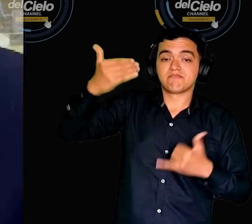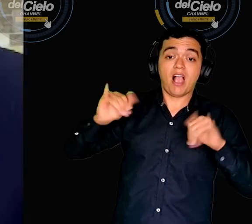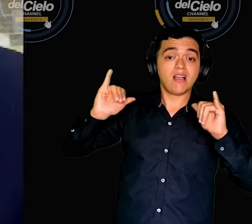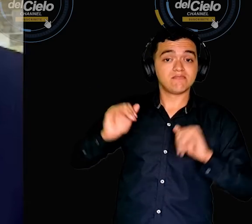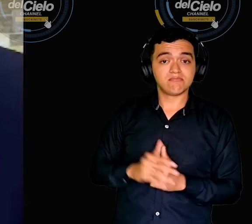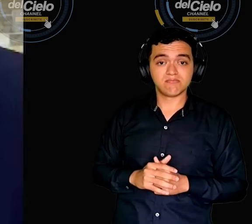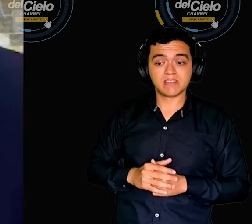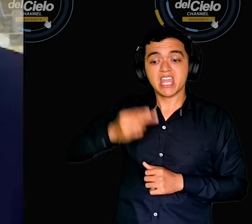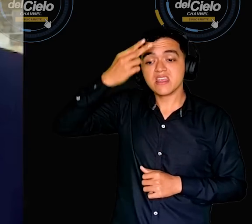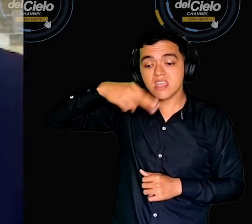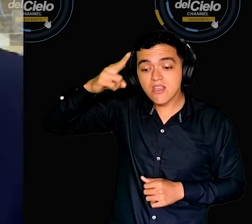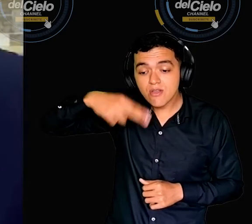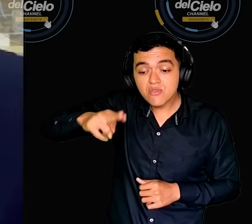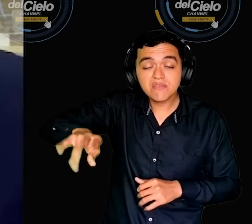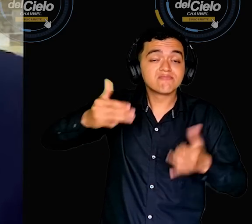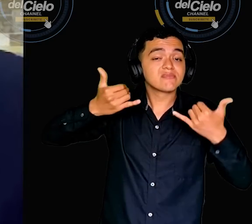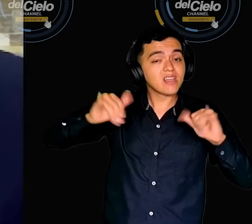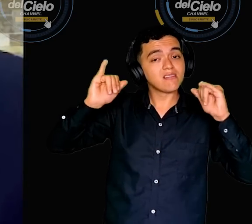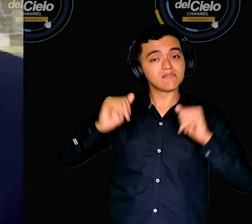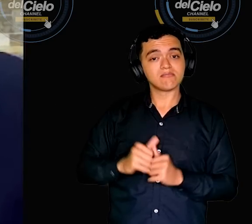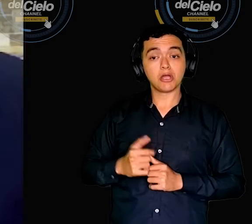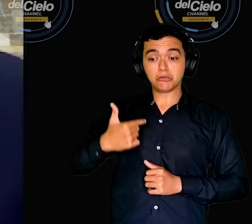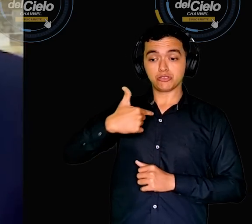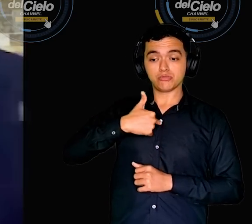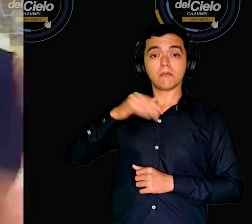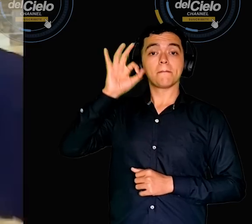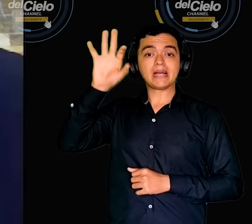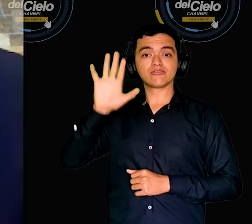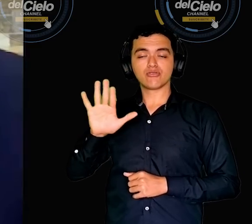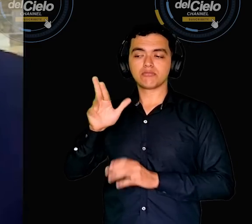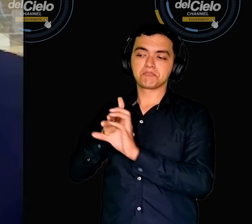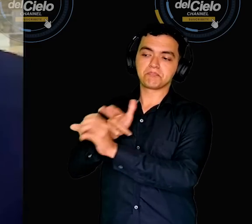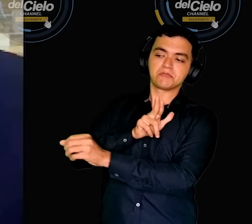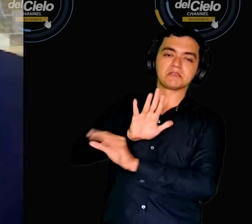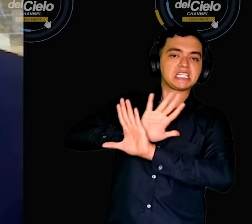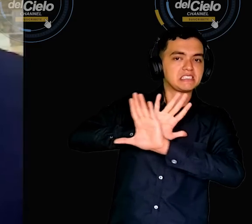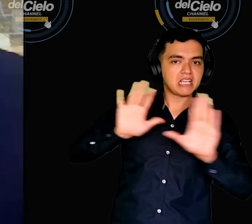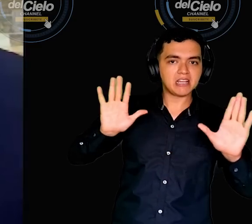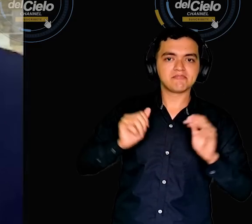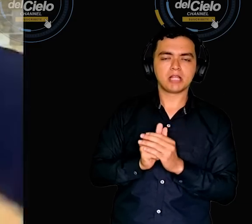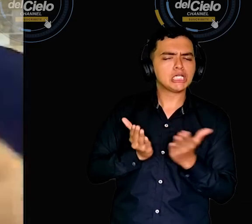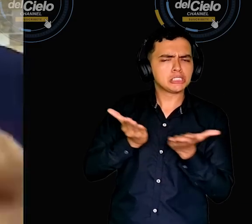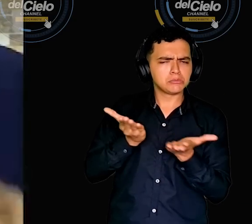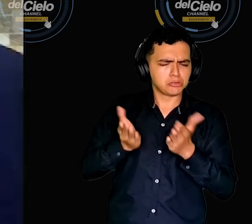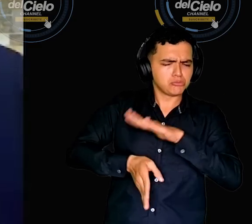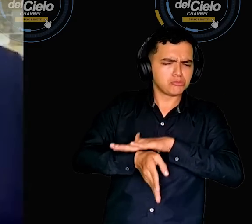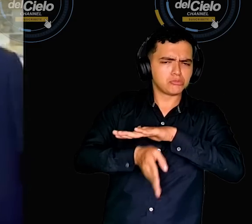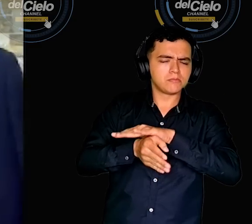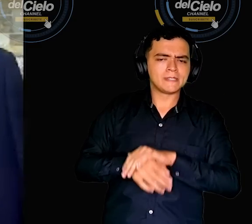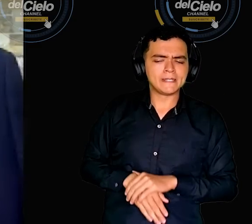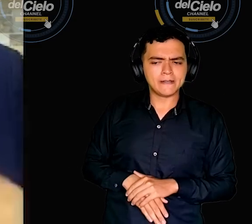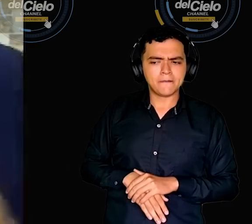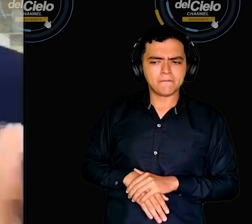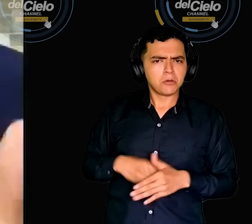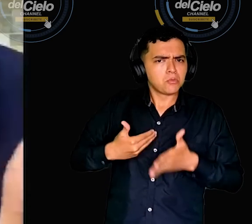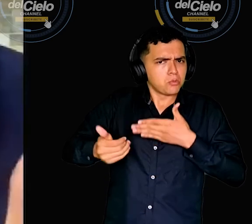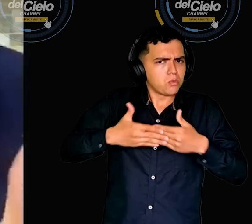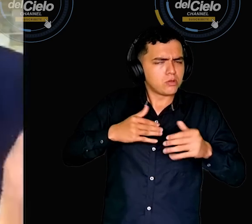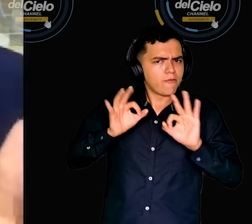Y esto no se debe romper. Hay que ayudar a que cada quien llegue a su etapa y uno